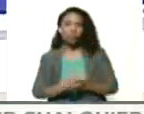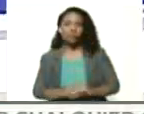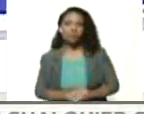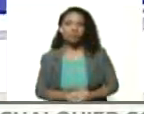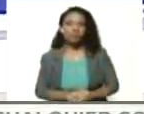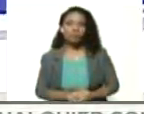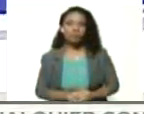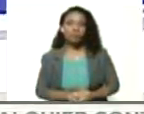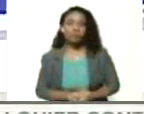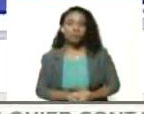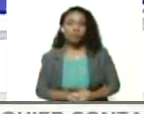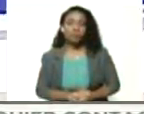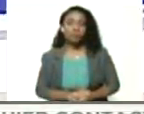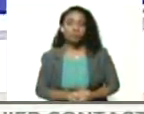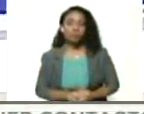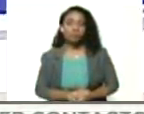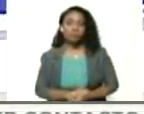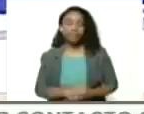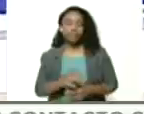Era como